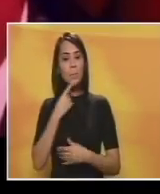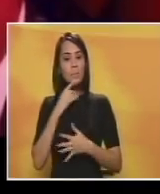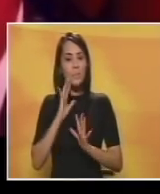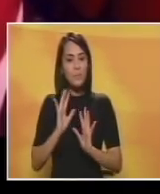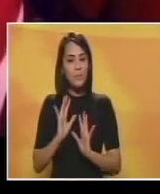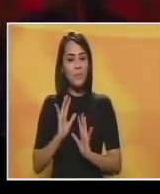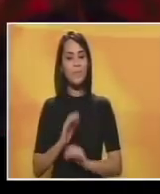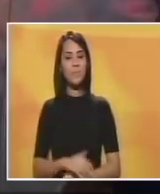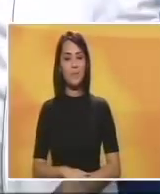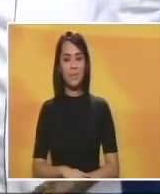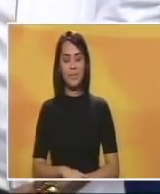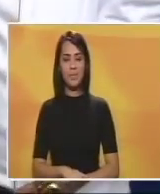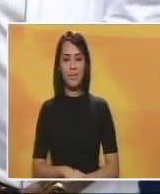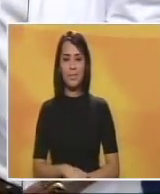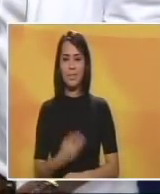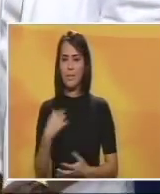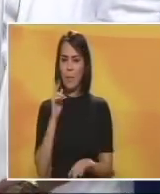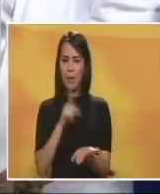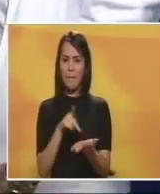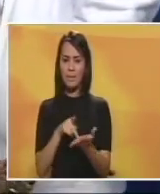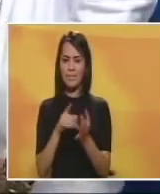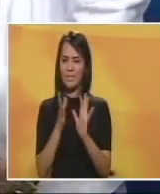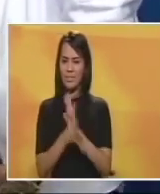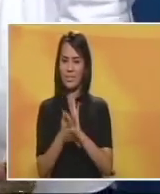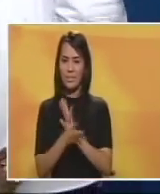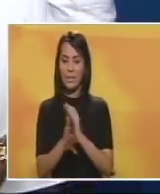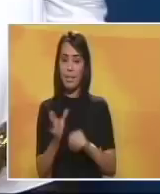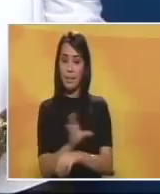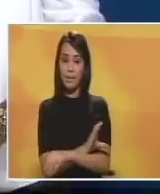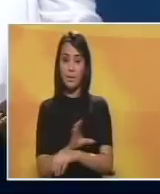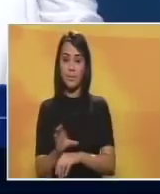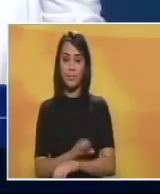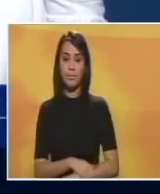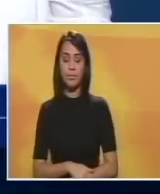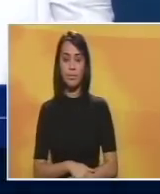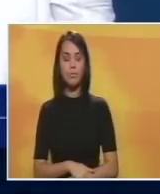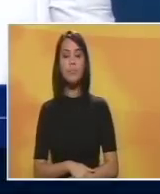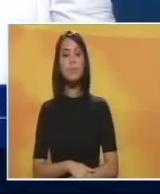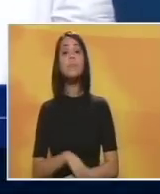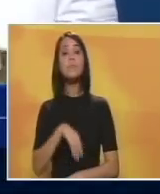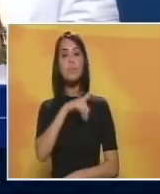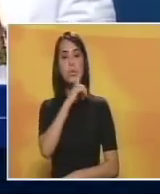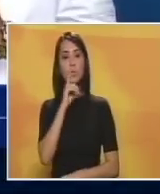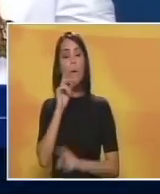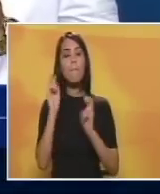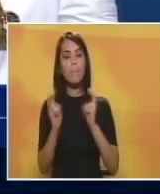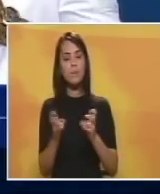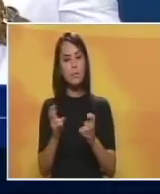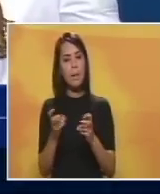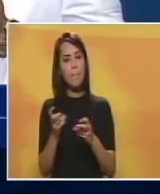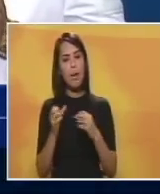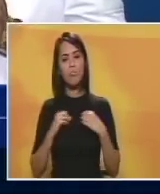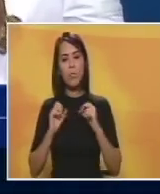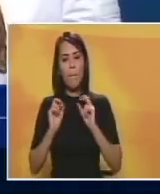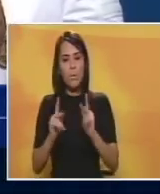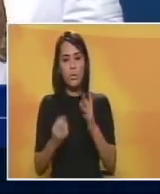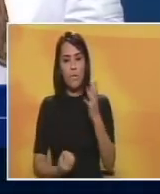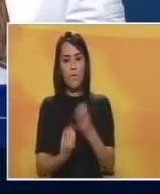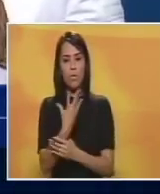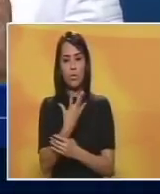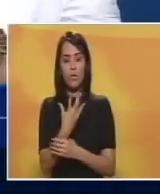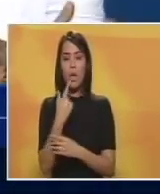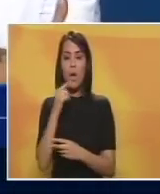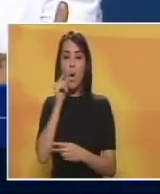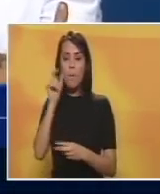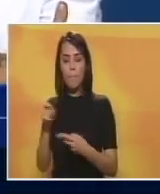Pero además es la presentación de tu sello discográfico, correcto, ¿no? Correcto. Así mismo se llama mi sello discográfico. Tengo la oportunidad de fundarlo junto a mi manager, Luz